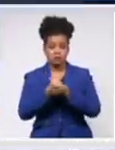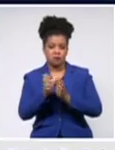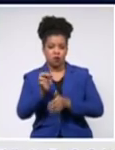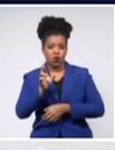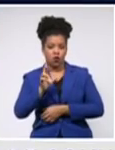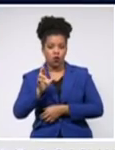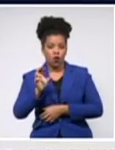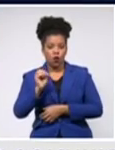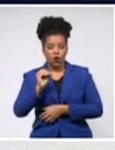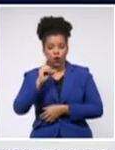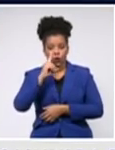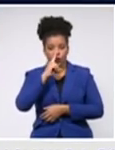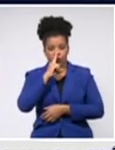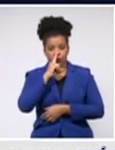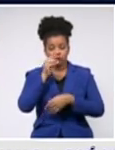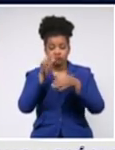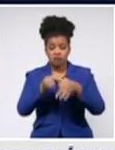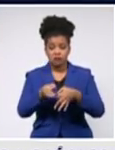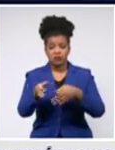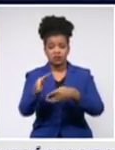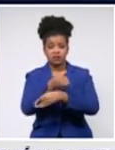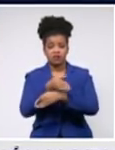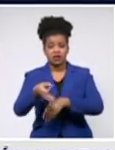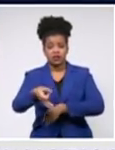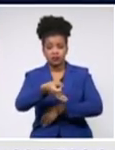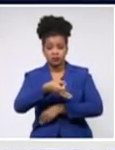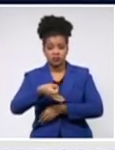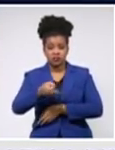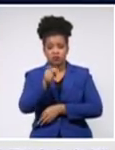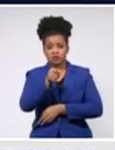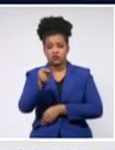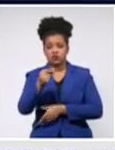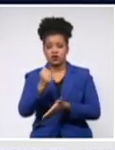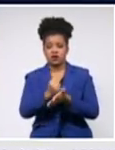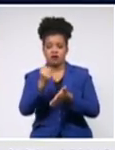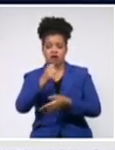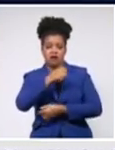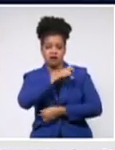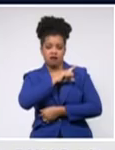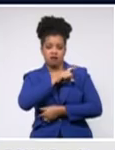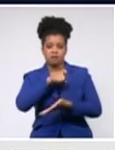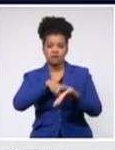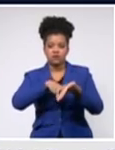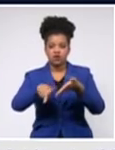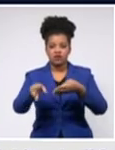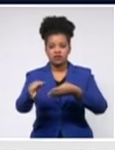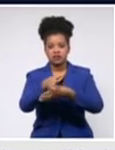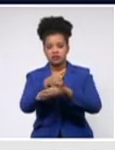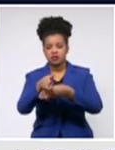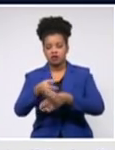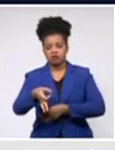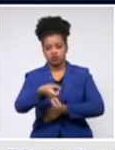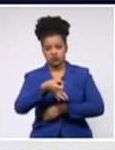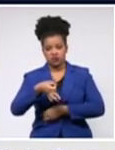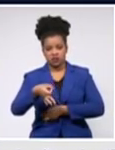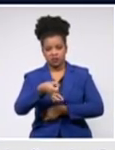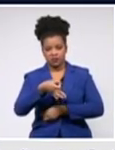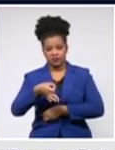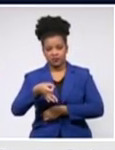distribución de los casos confirmados ayer, por provincias, por municipios.